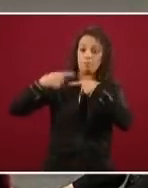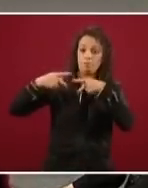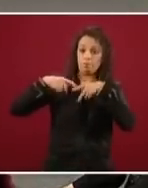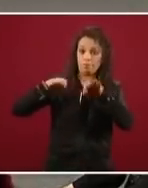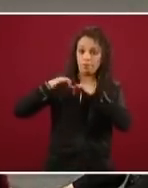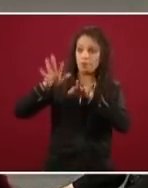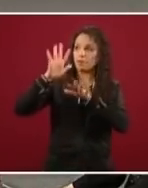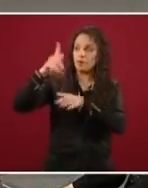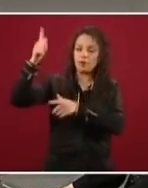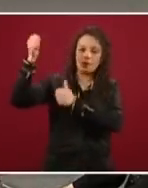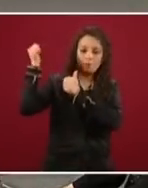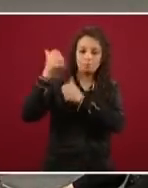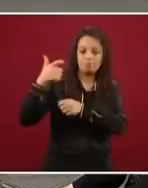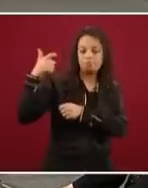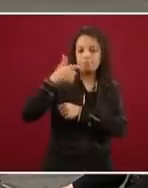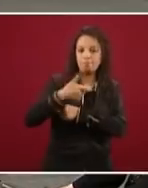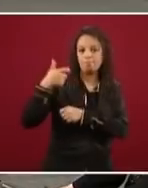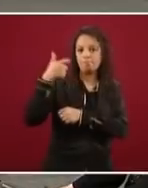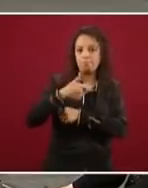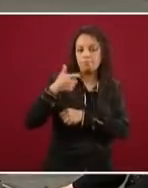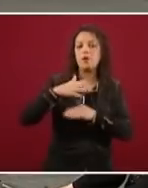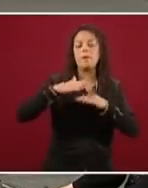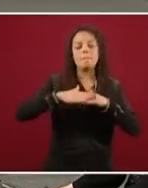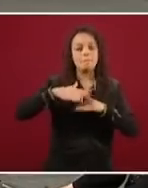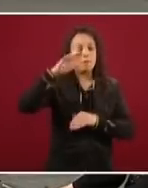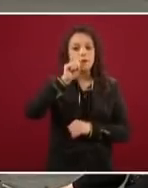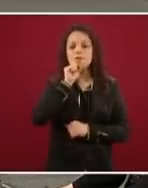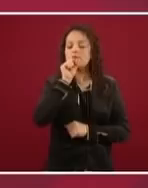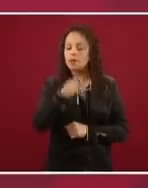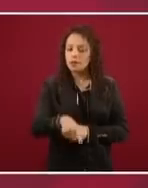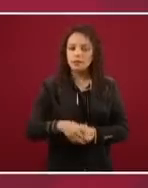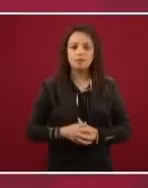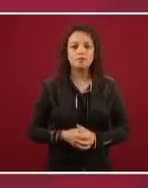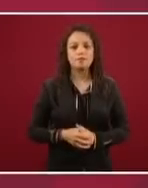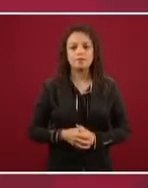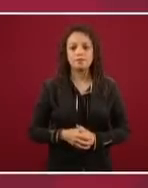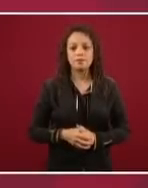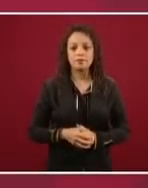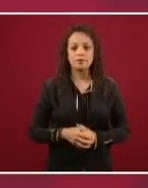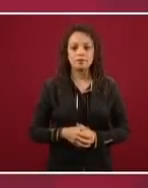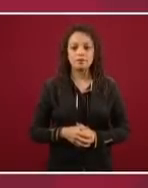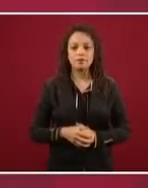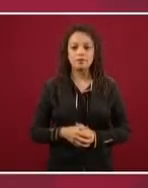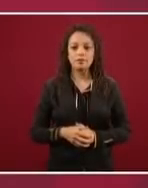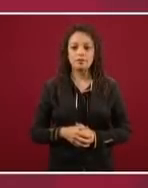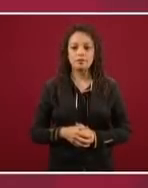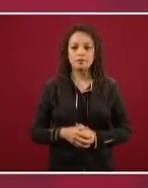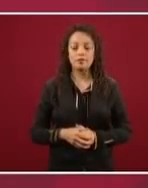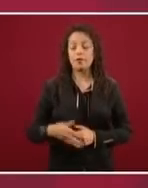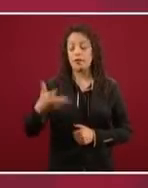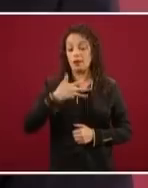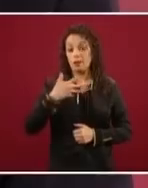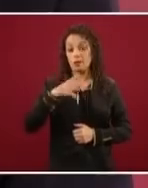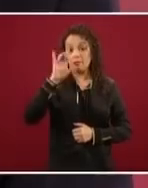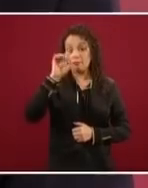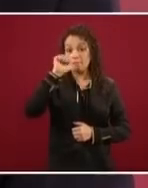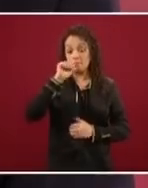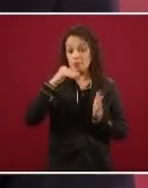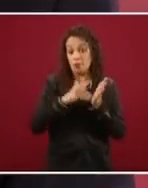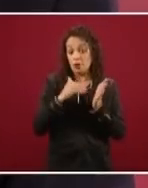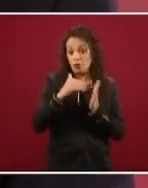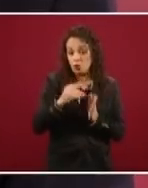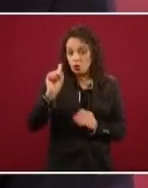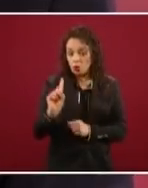excepcionales y hubo un récord llegaron 36 mil millones de